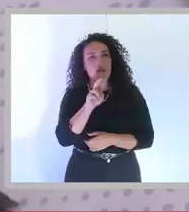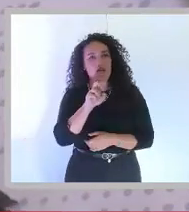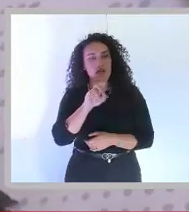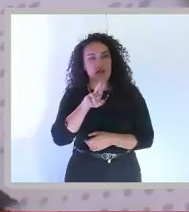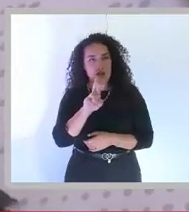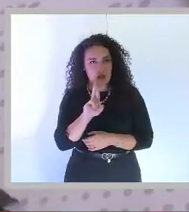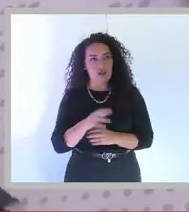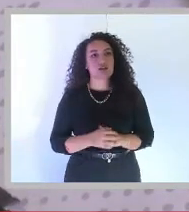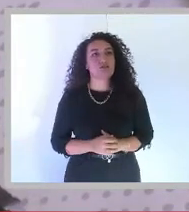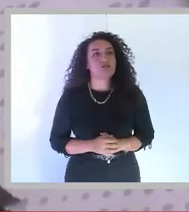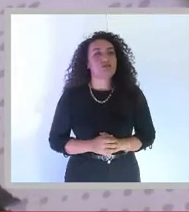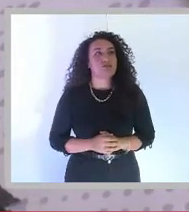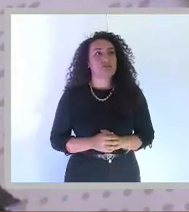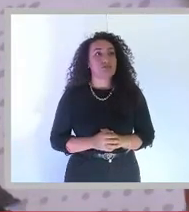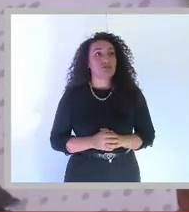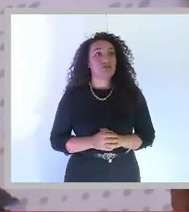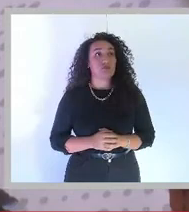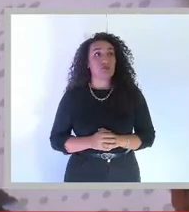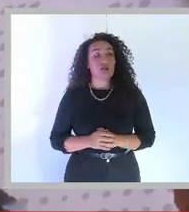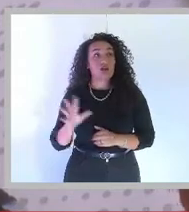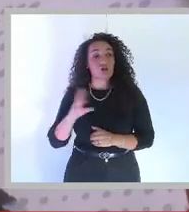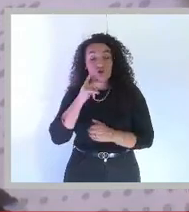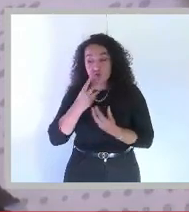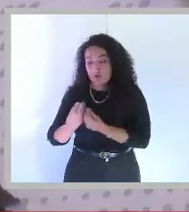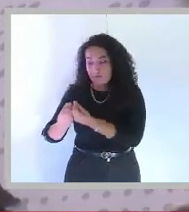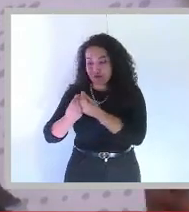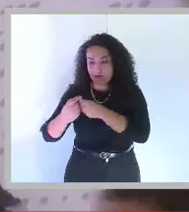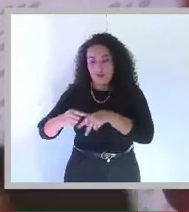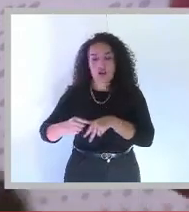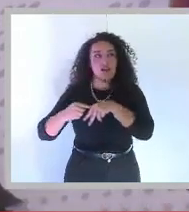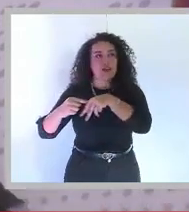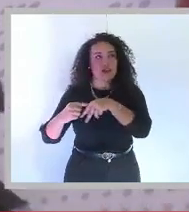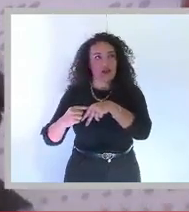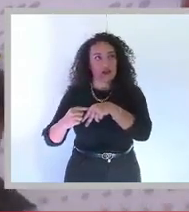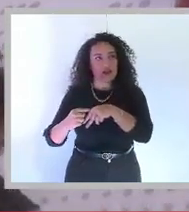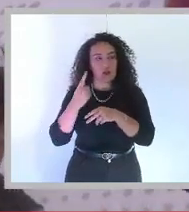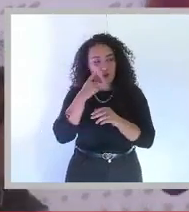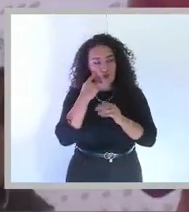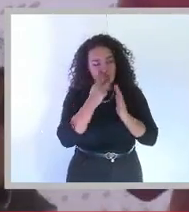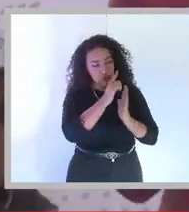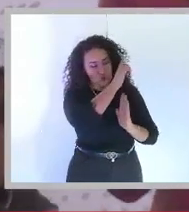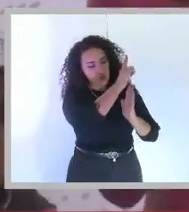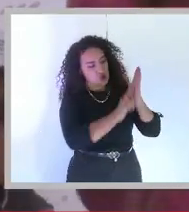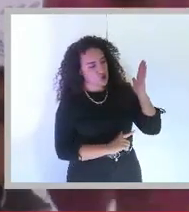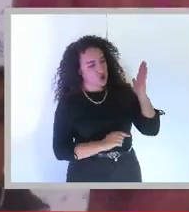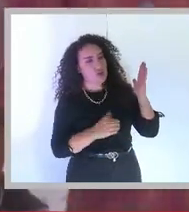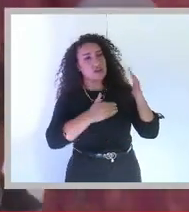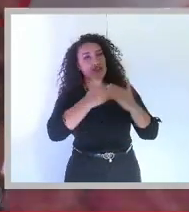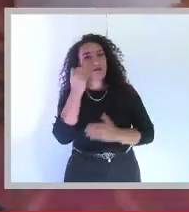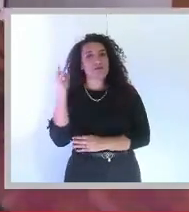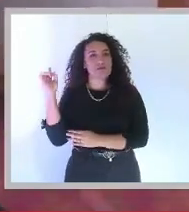a presentarlos a todos por ahora, en el orden que tengo aquí,